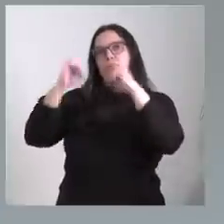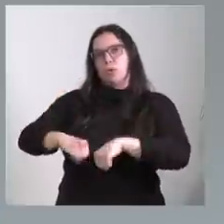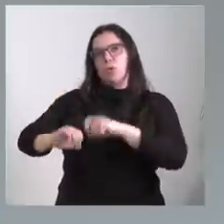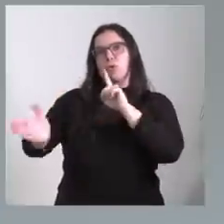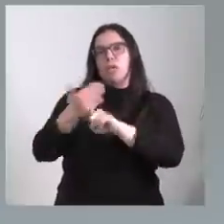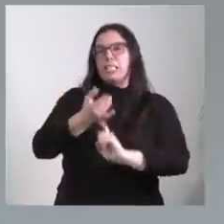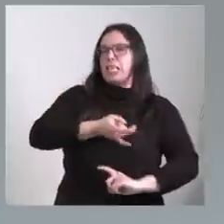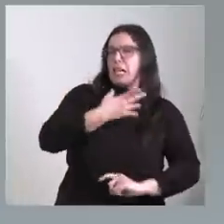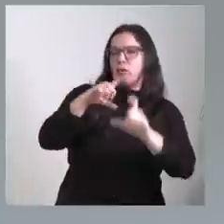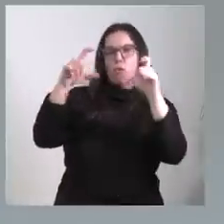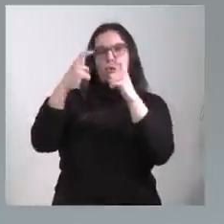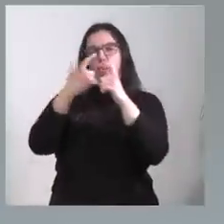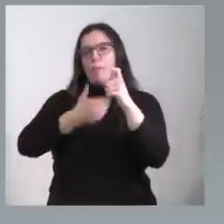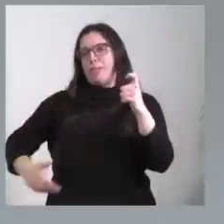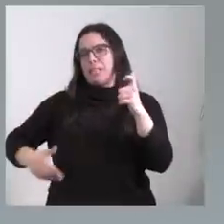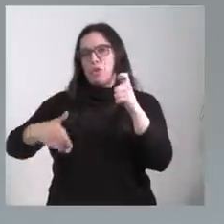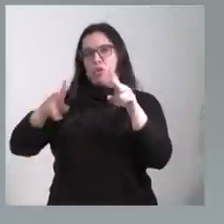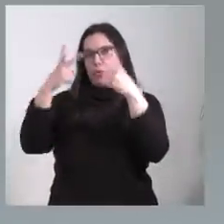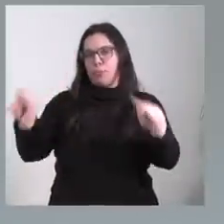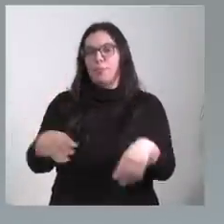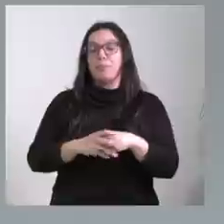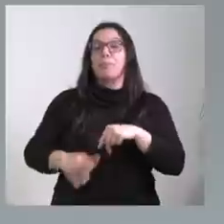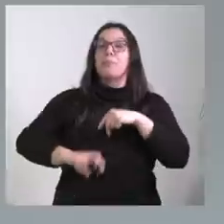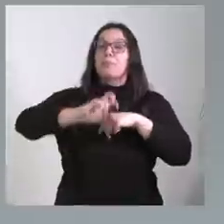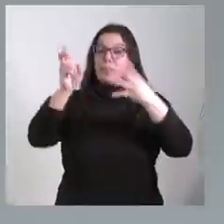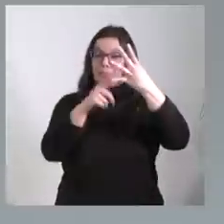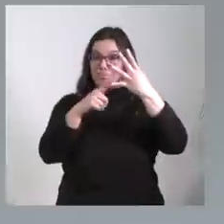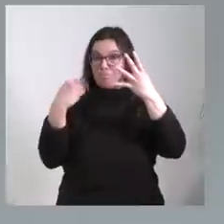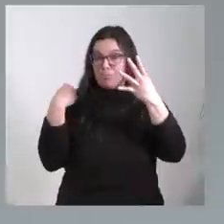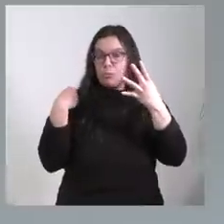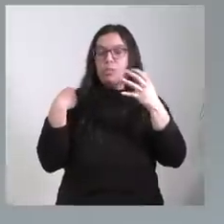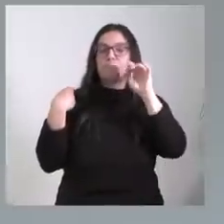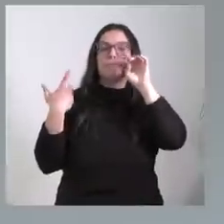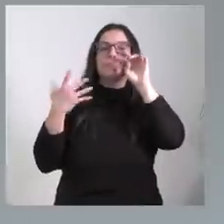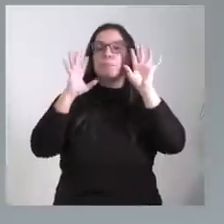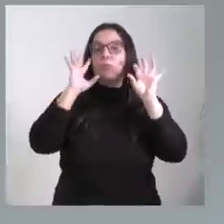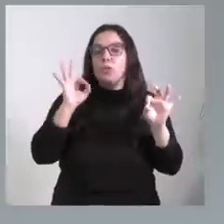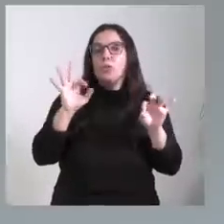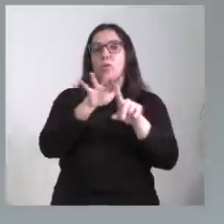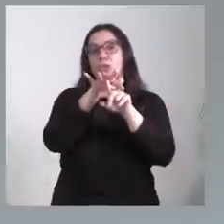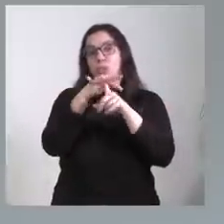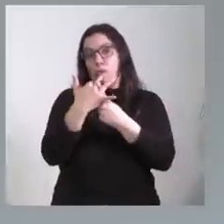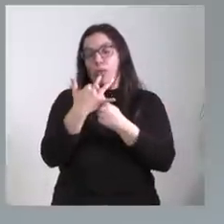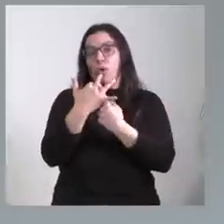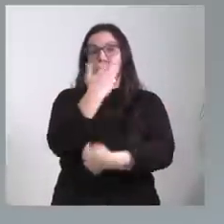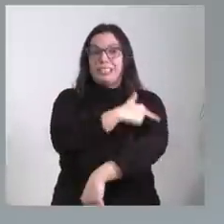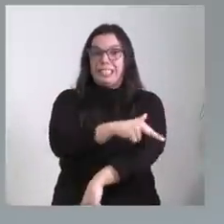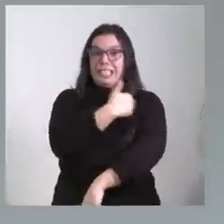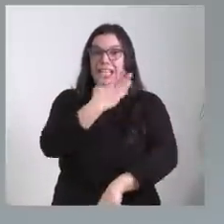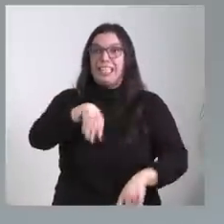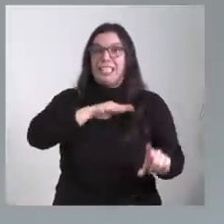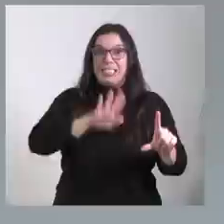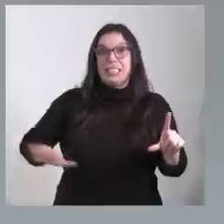un sindicatos como con empresarios y la segunda de las cuestiones que usted plantea evidentemente la situación sanitaria en España